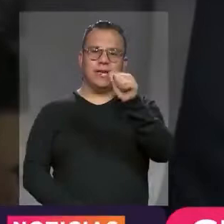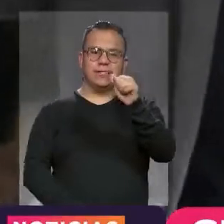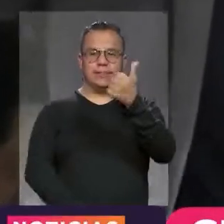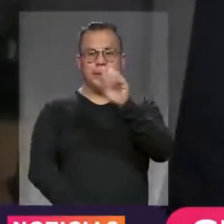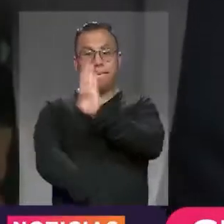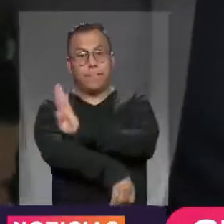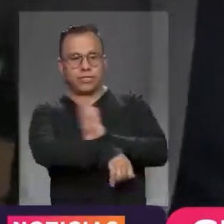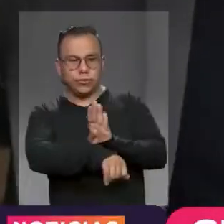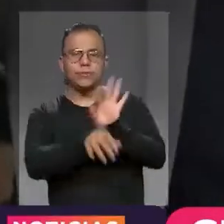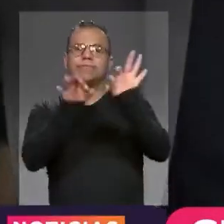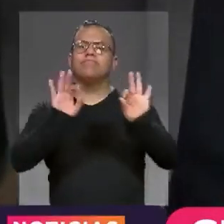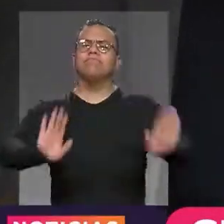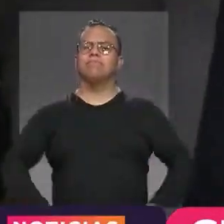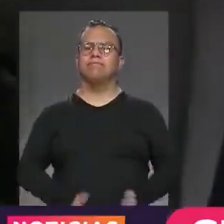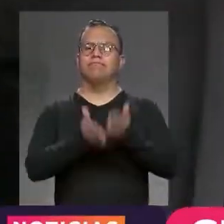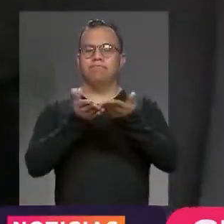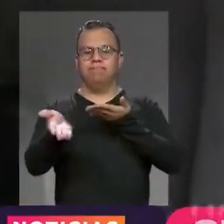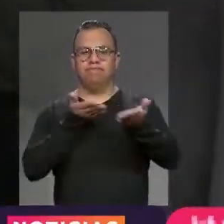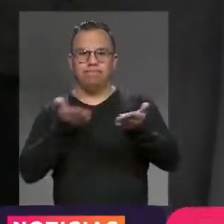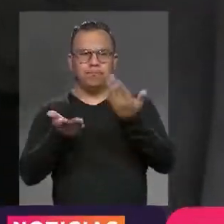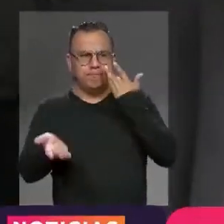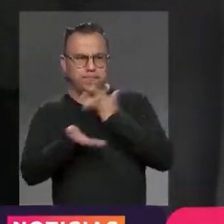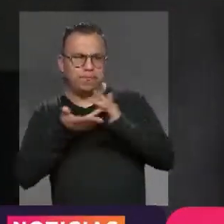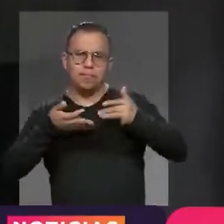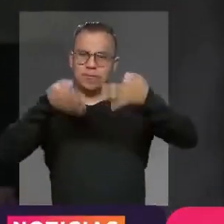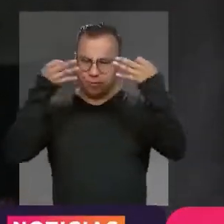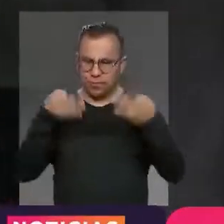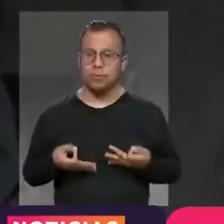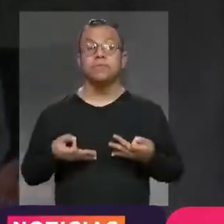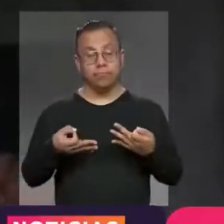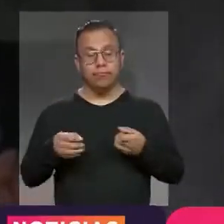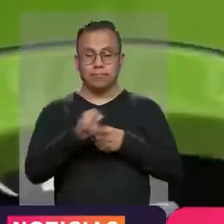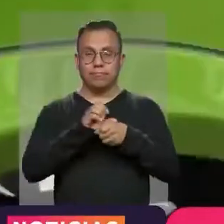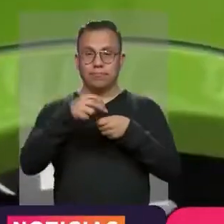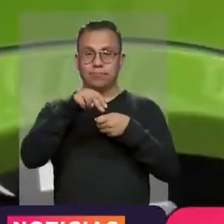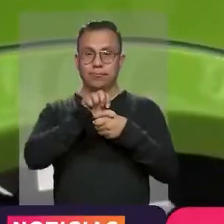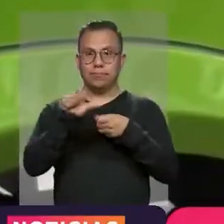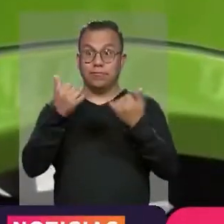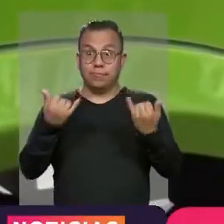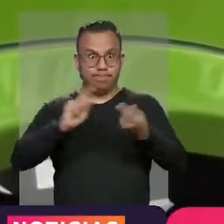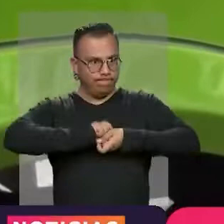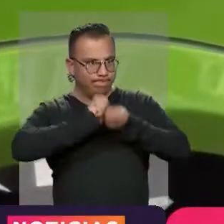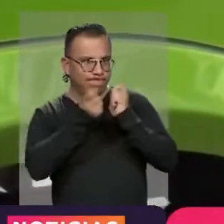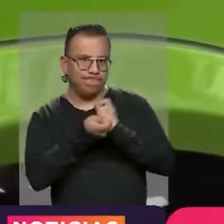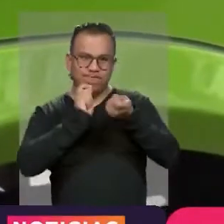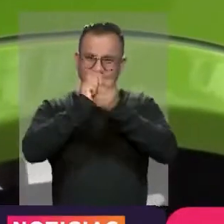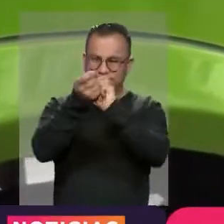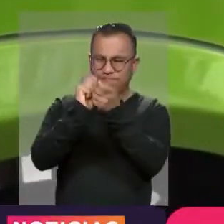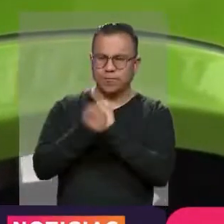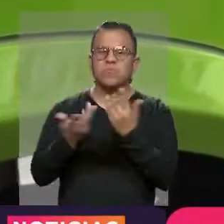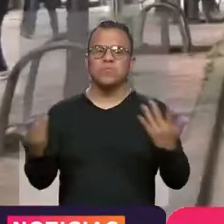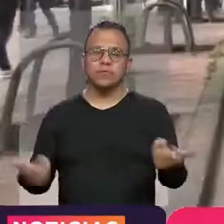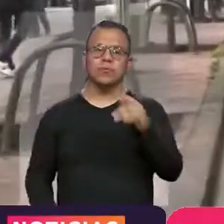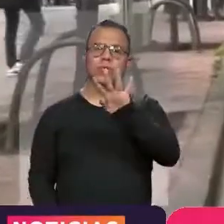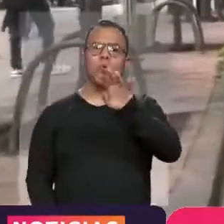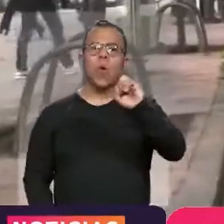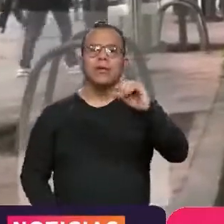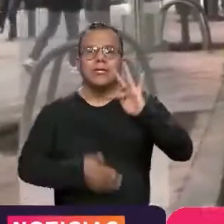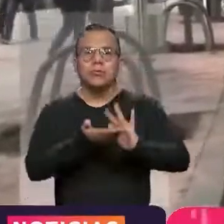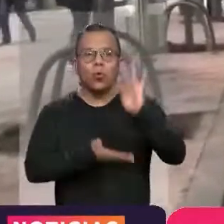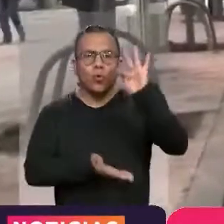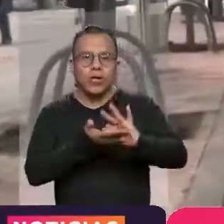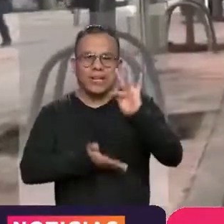para tener un mejor transporte público, más limpio, más seguro para los ciudadanos de Bogotá. El cambio de la flota genera una reducción de 40 toneladas de